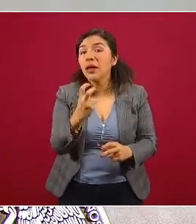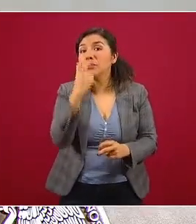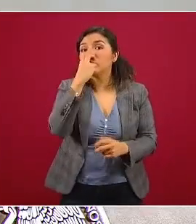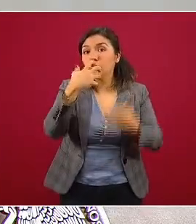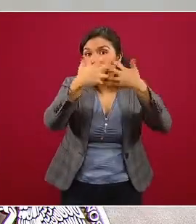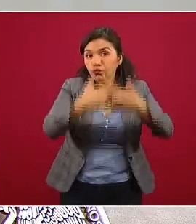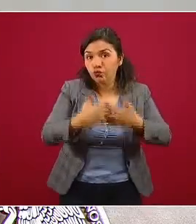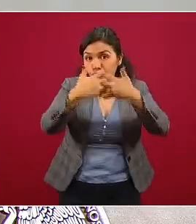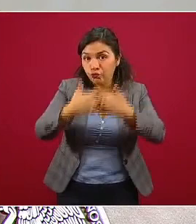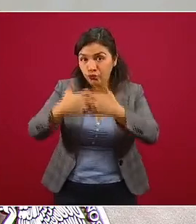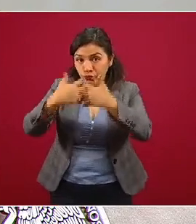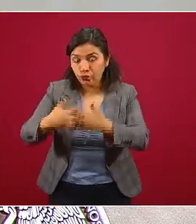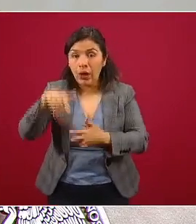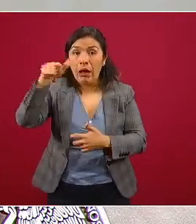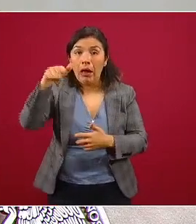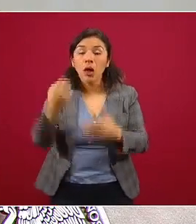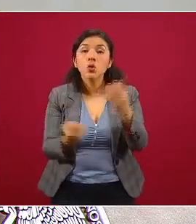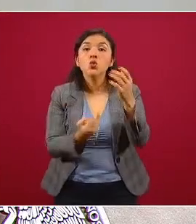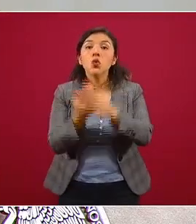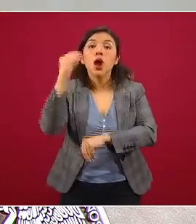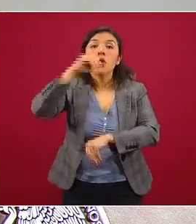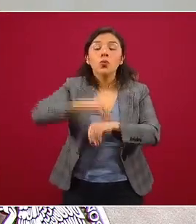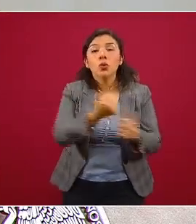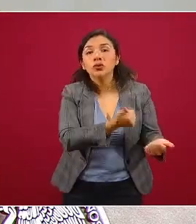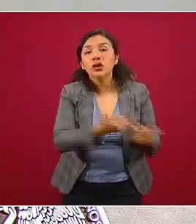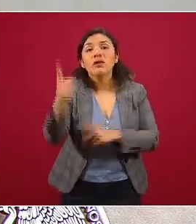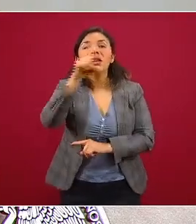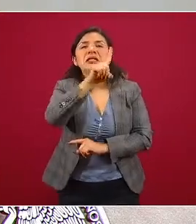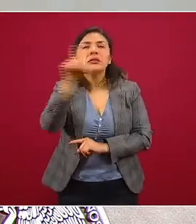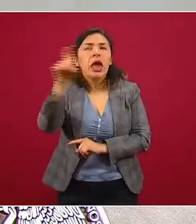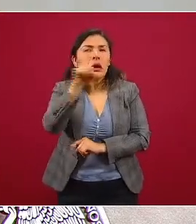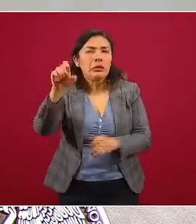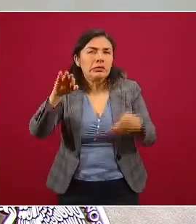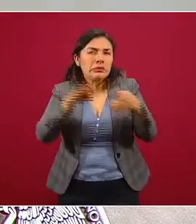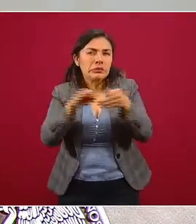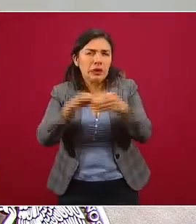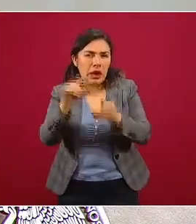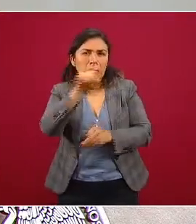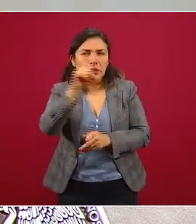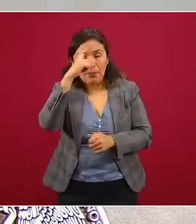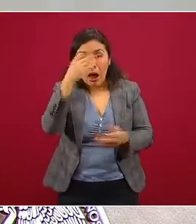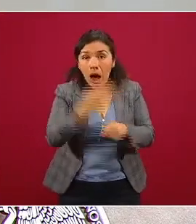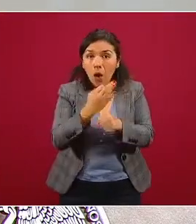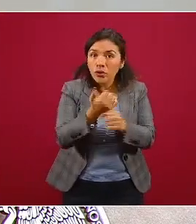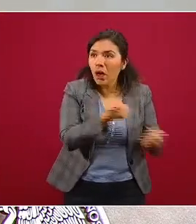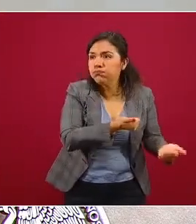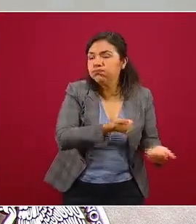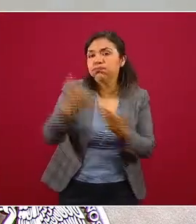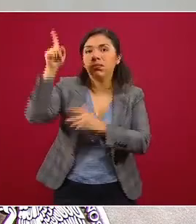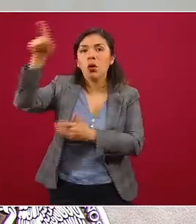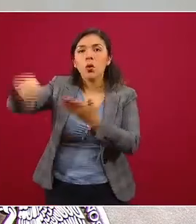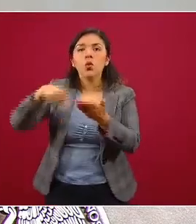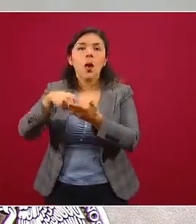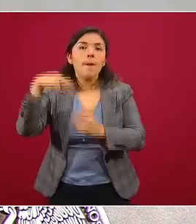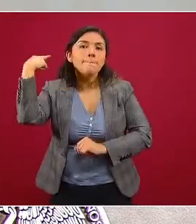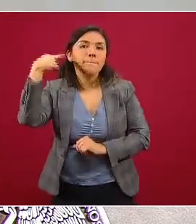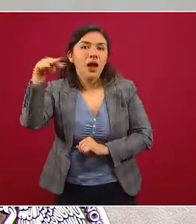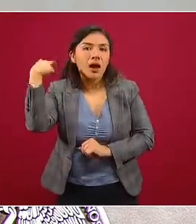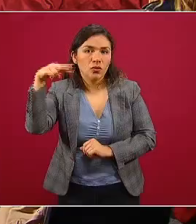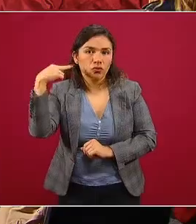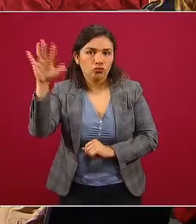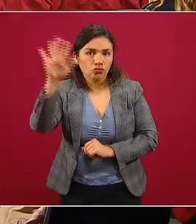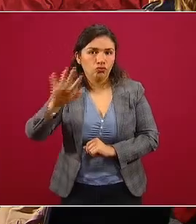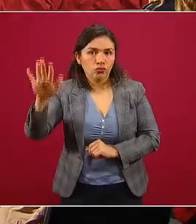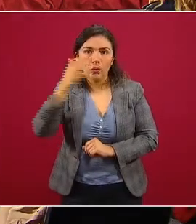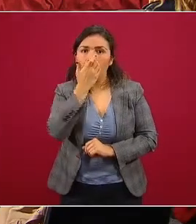van a debutar alrededor de 100 ventiladores de estos que ya están en transporte hacia el estado de Veracruz en términos